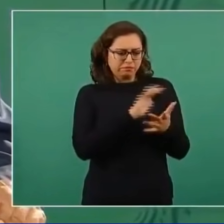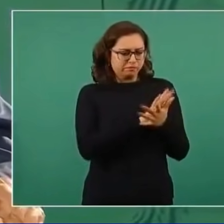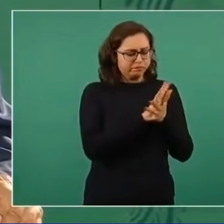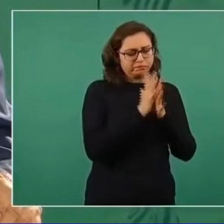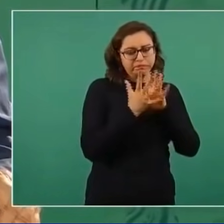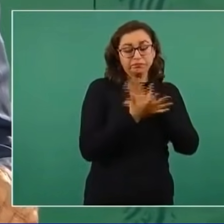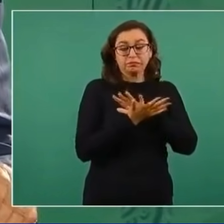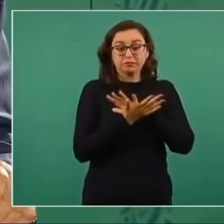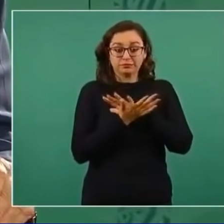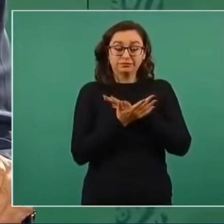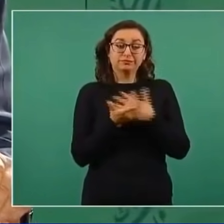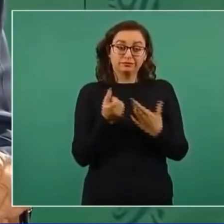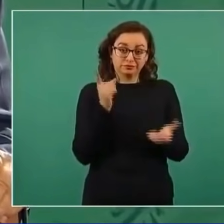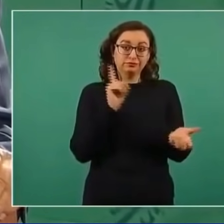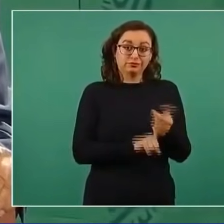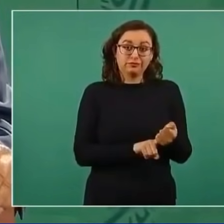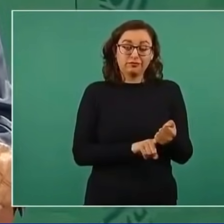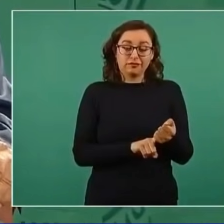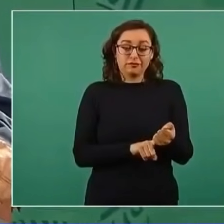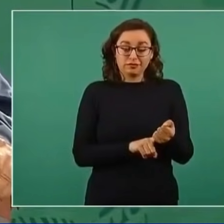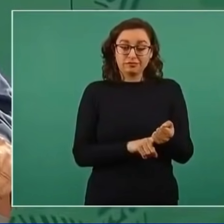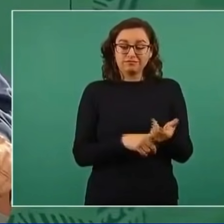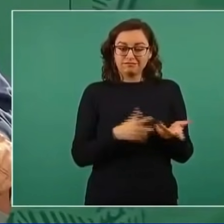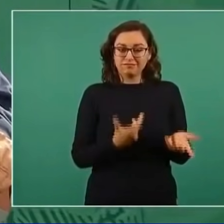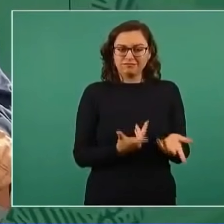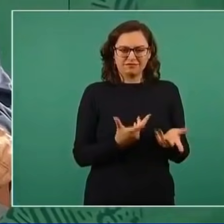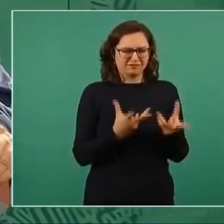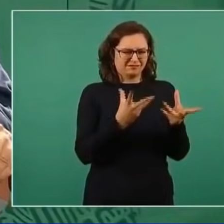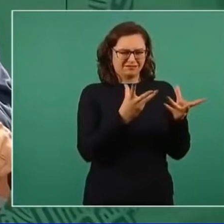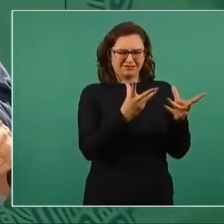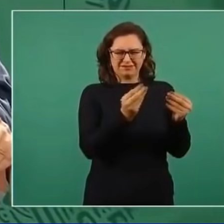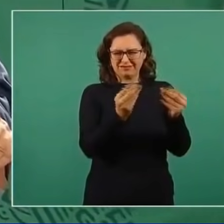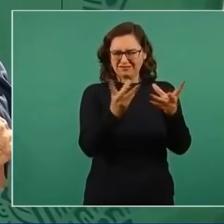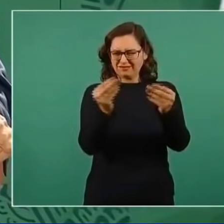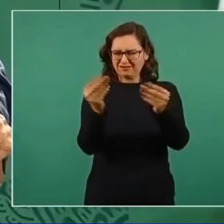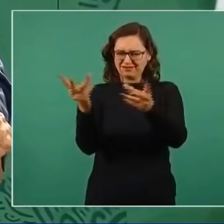Eran parte de esos fideicomisos y muchas otras cosas.